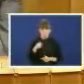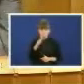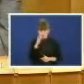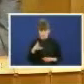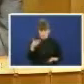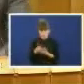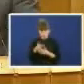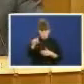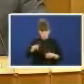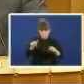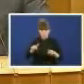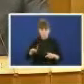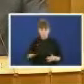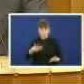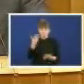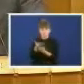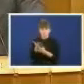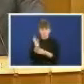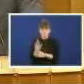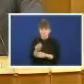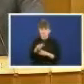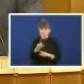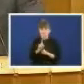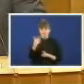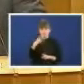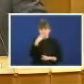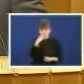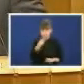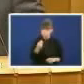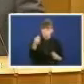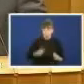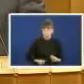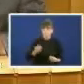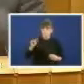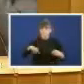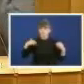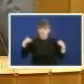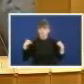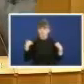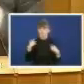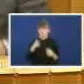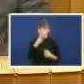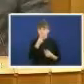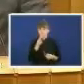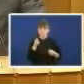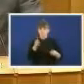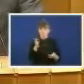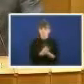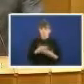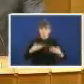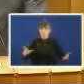unha proposta ambiciosa e responsable que estou certo servirá para fortalar a confianza das Galegas e dos Galegos